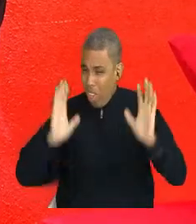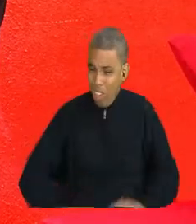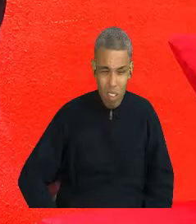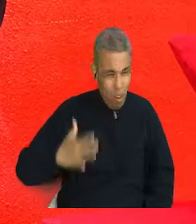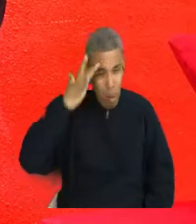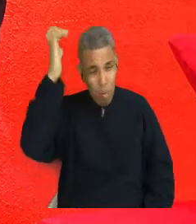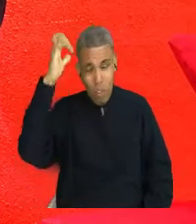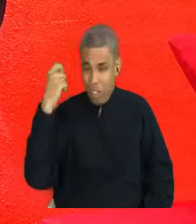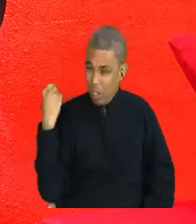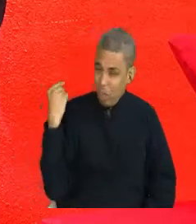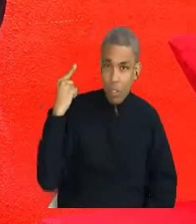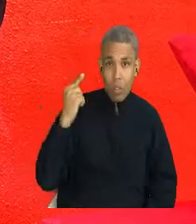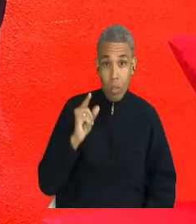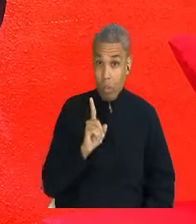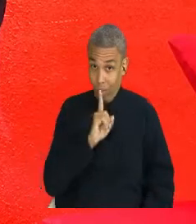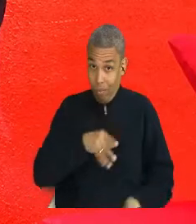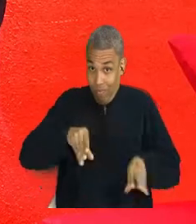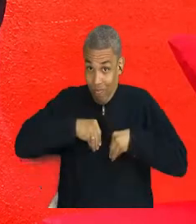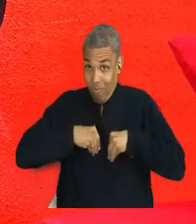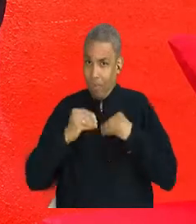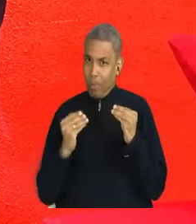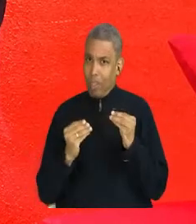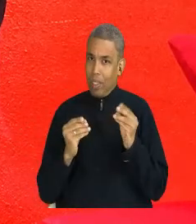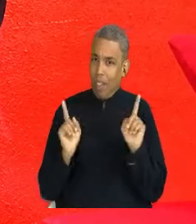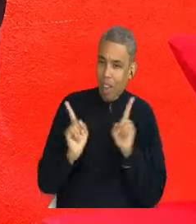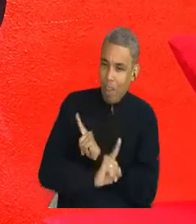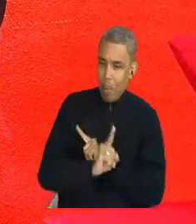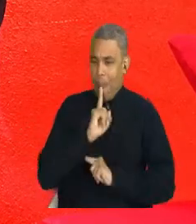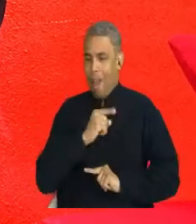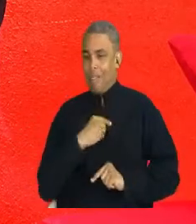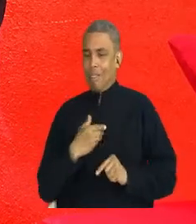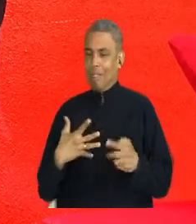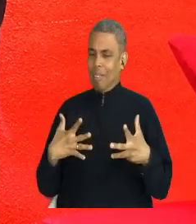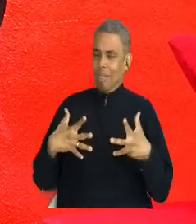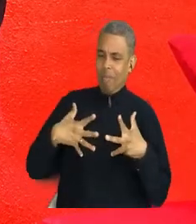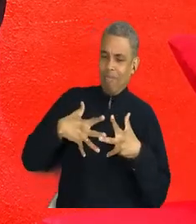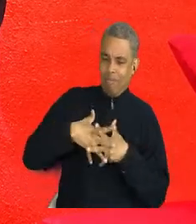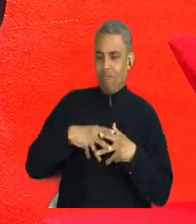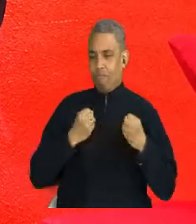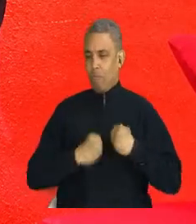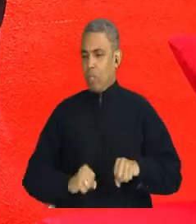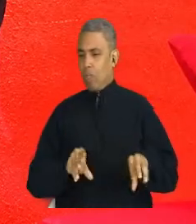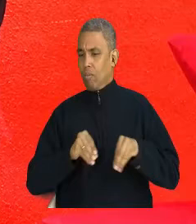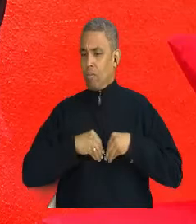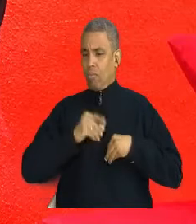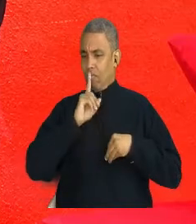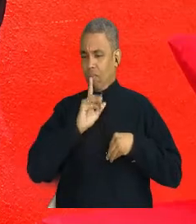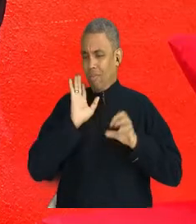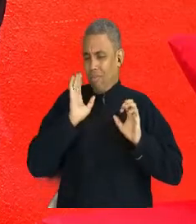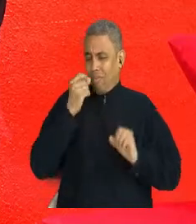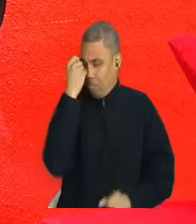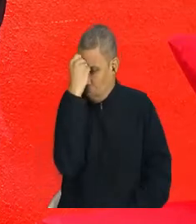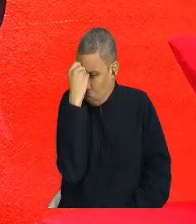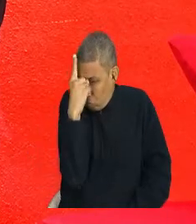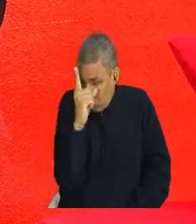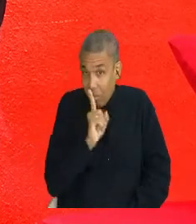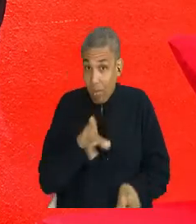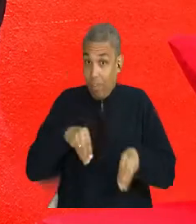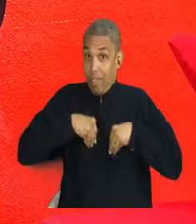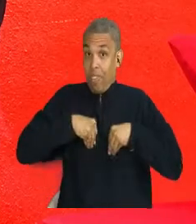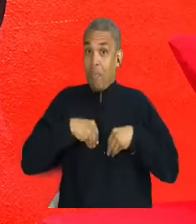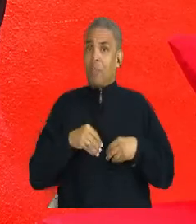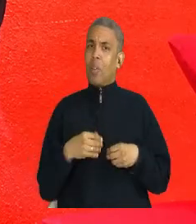es la mejor forma para adaptarse a él, para comportarse frente a lo que suceda. Por ejemplo, son personas que tienen una capacidad de